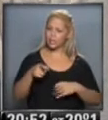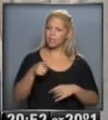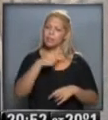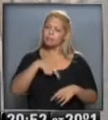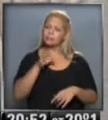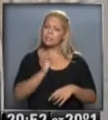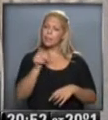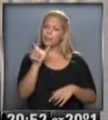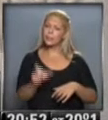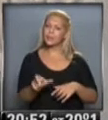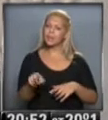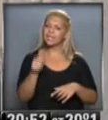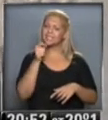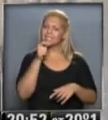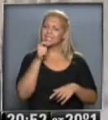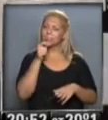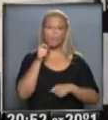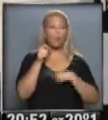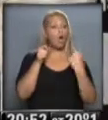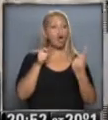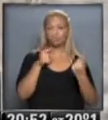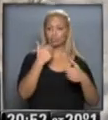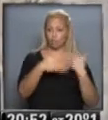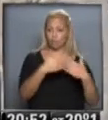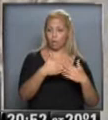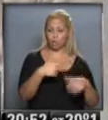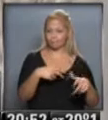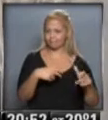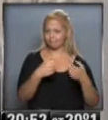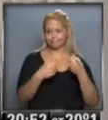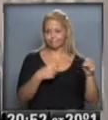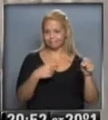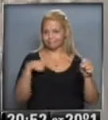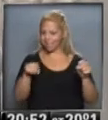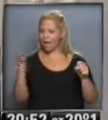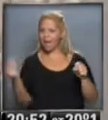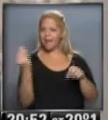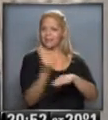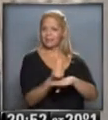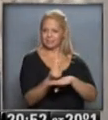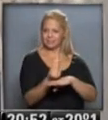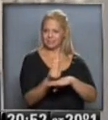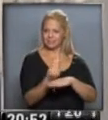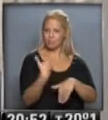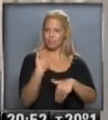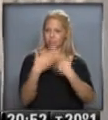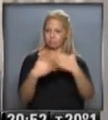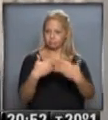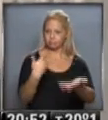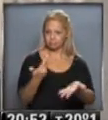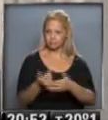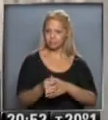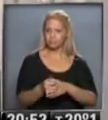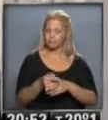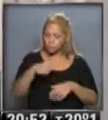Saber que cuando te falta algún jugador, tenés jugadores que lo pueden reemplazar y lo pueden hacer bien.